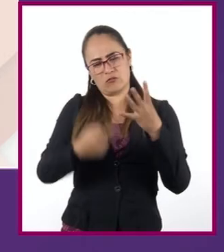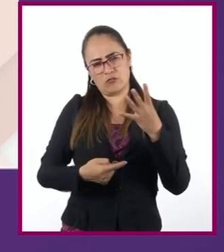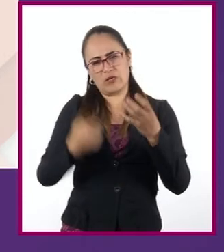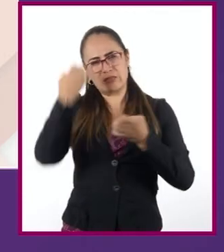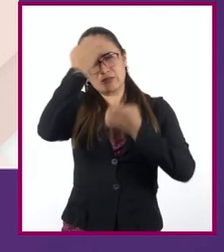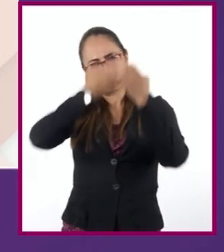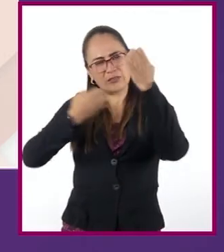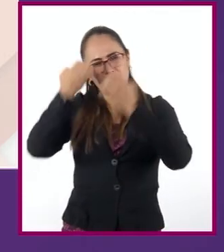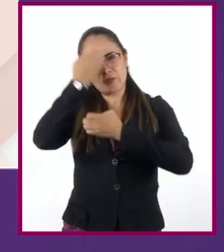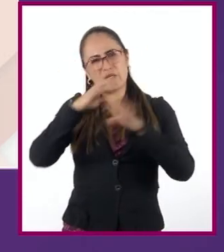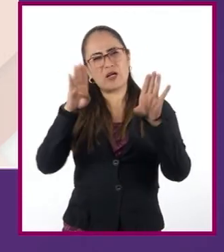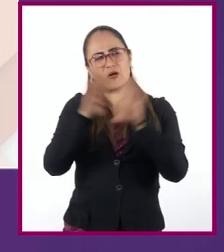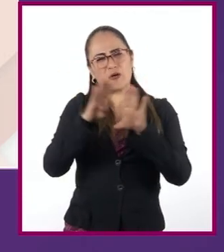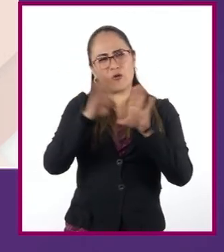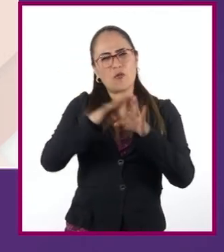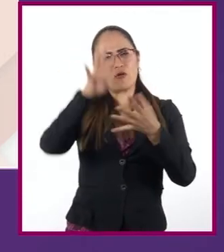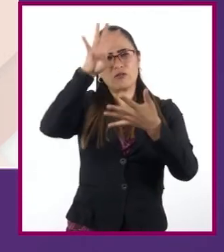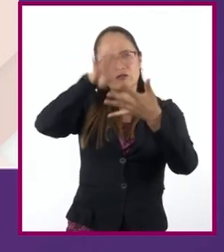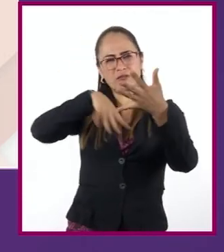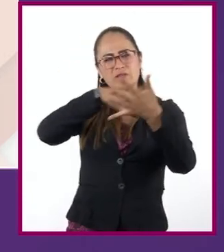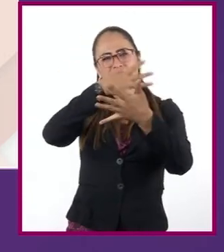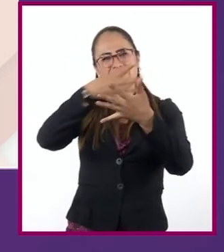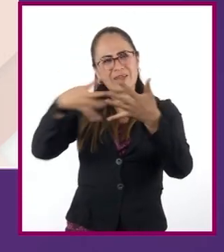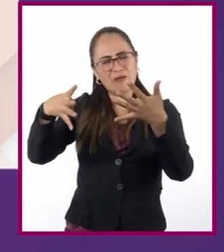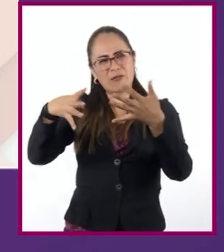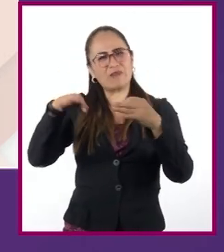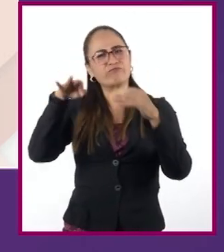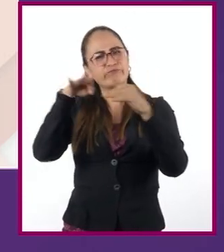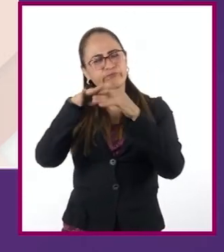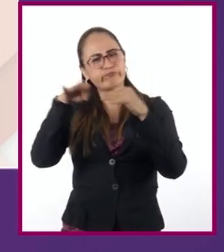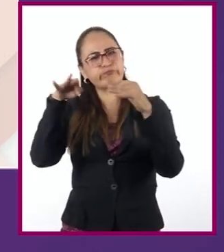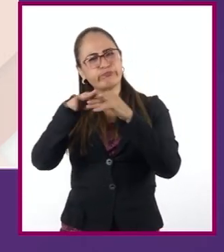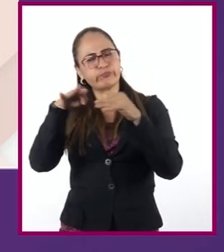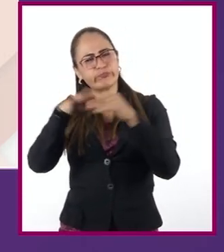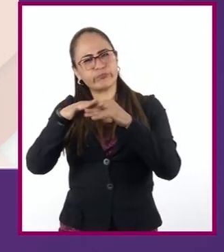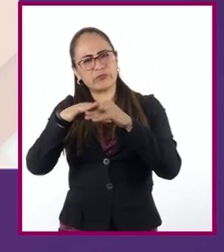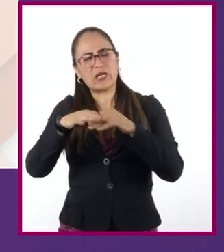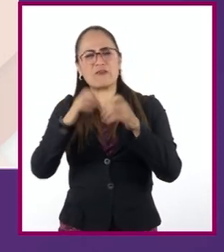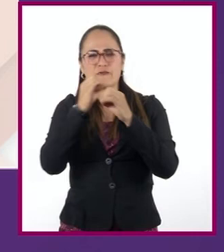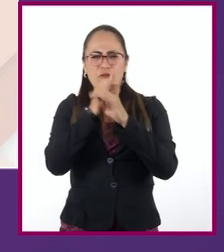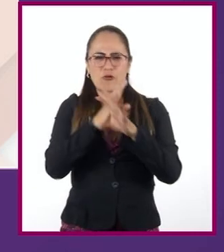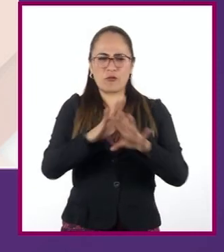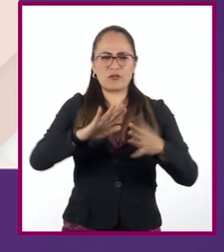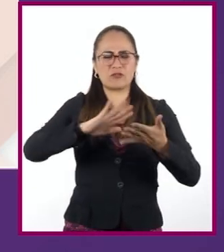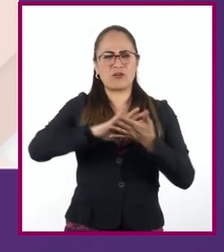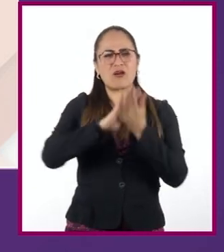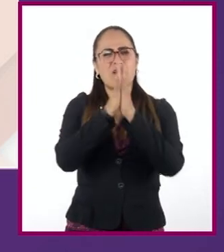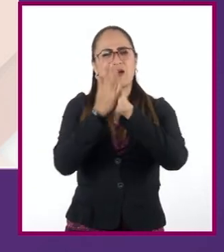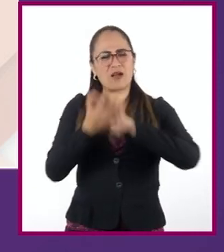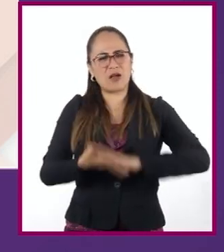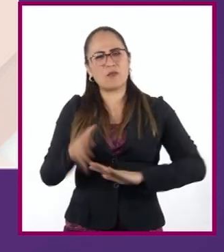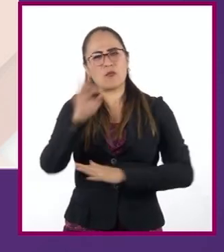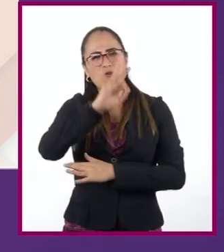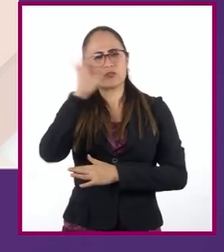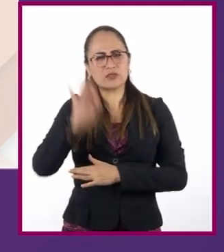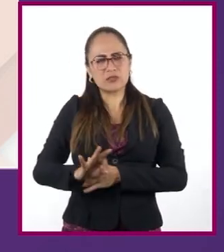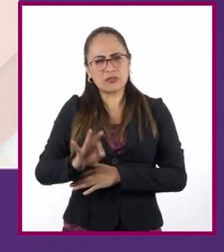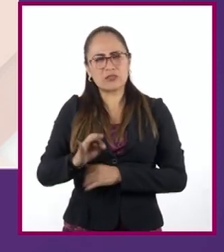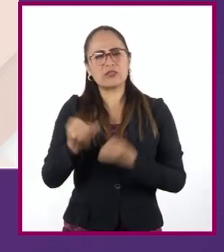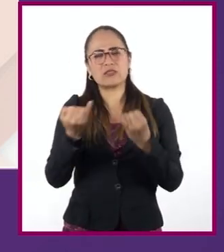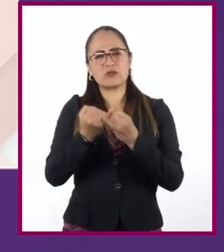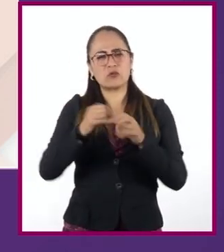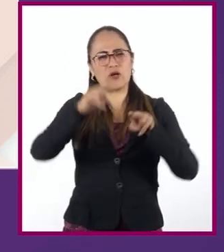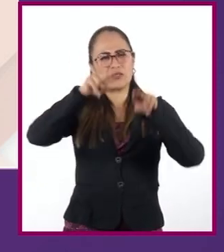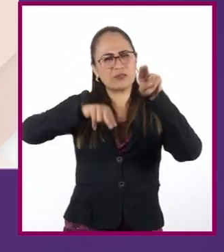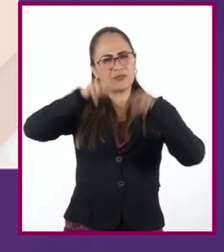través de tablas de frecuencia, las cuales permitieron traducir los datos a porcentajes y elaborar gráficas de